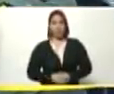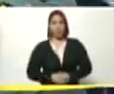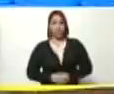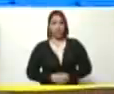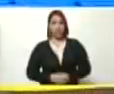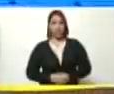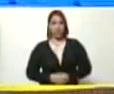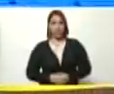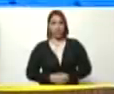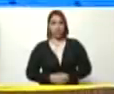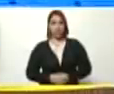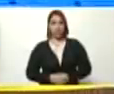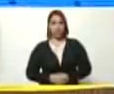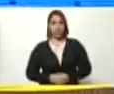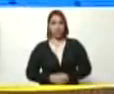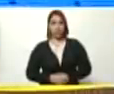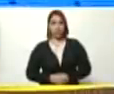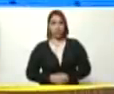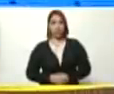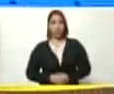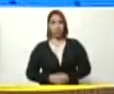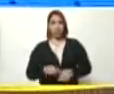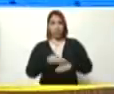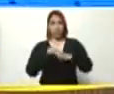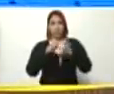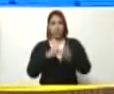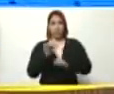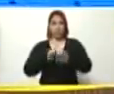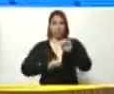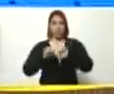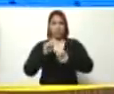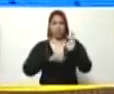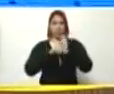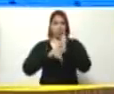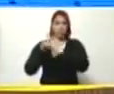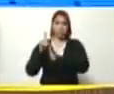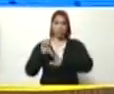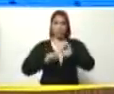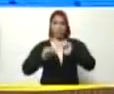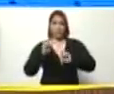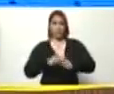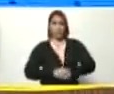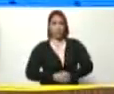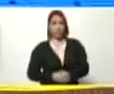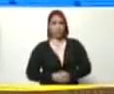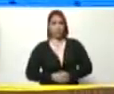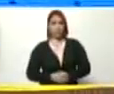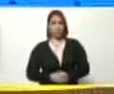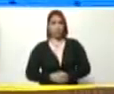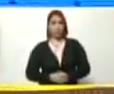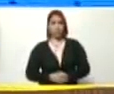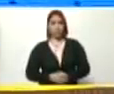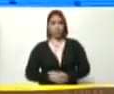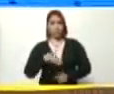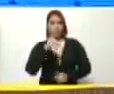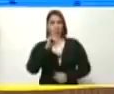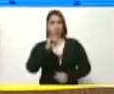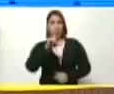viceministro de Planificación y Desarrollo de la Defensa. Mayor general Dilio Rodríguez